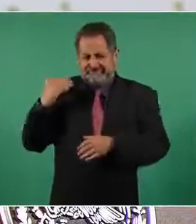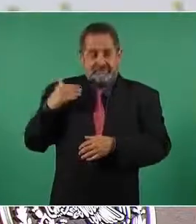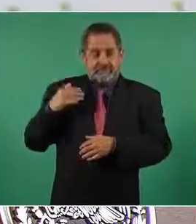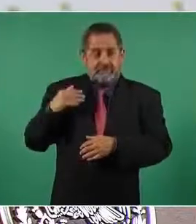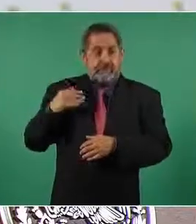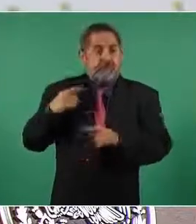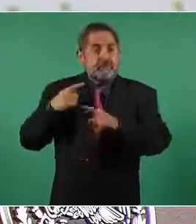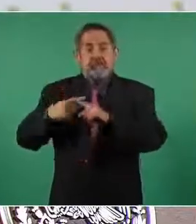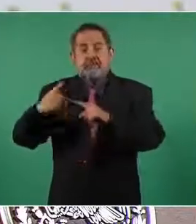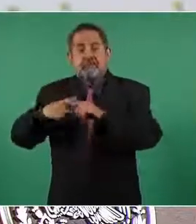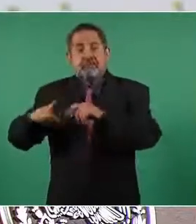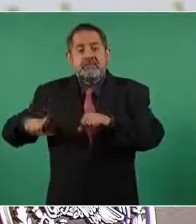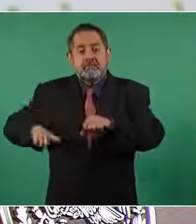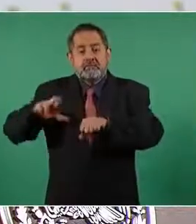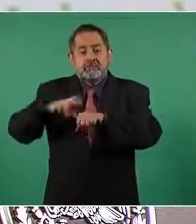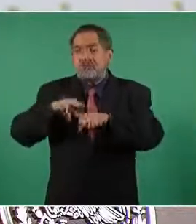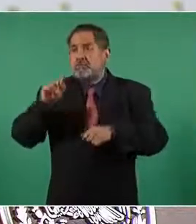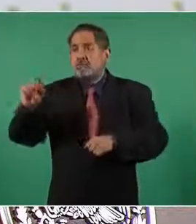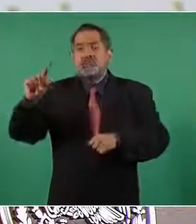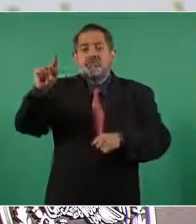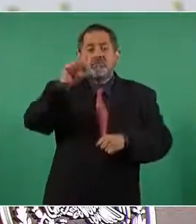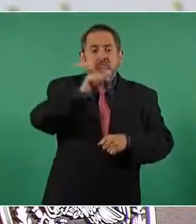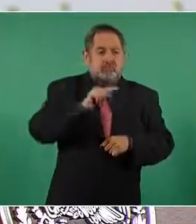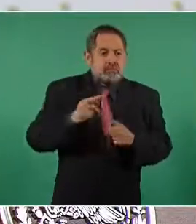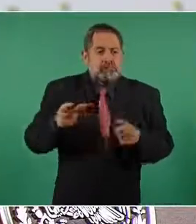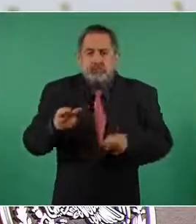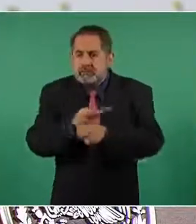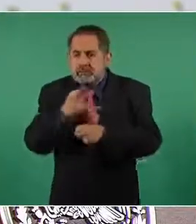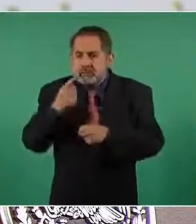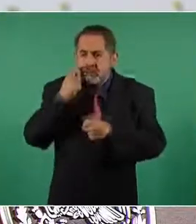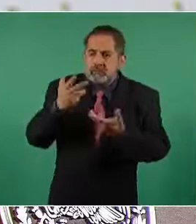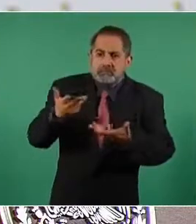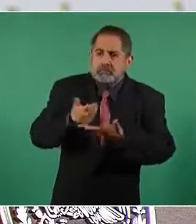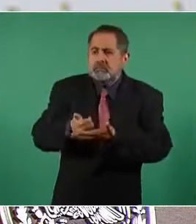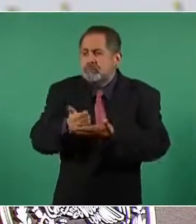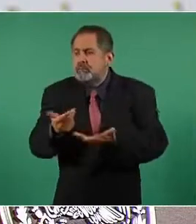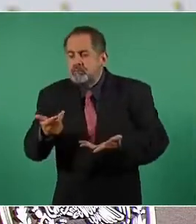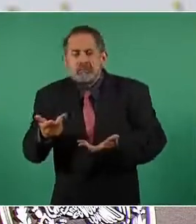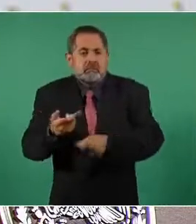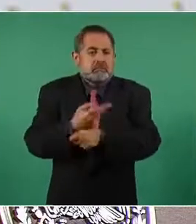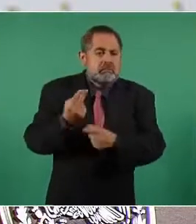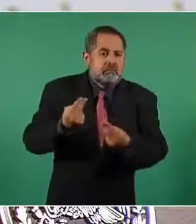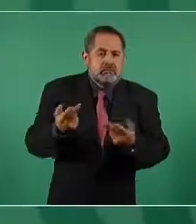todos los gobernadores estaban pendientes.